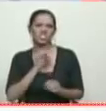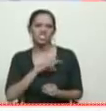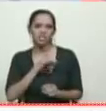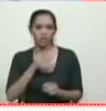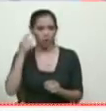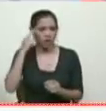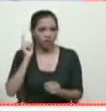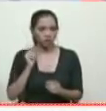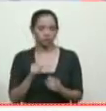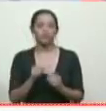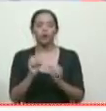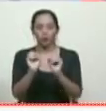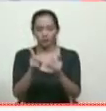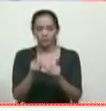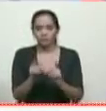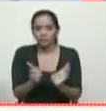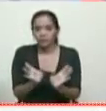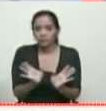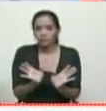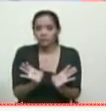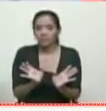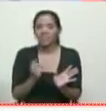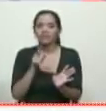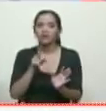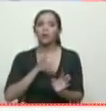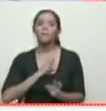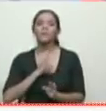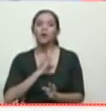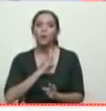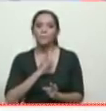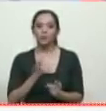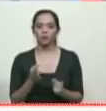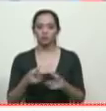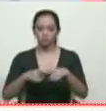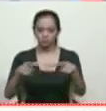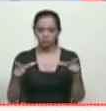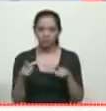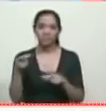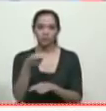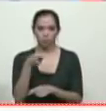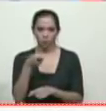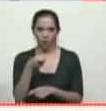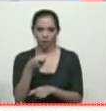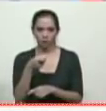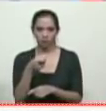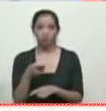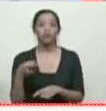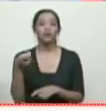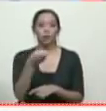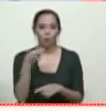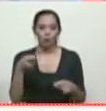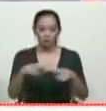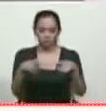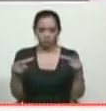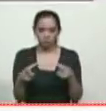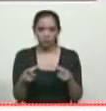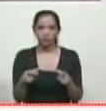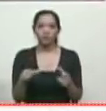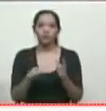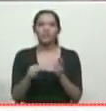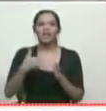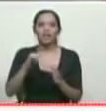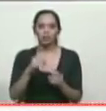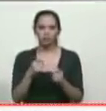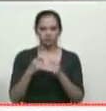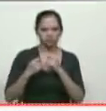decir que eso es parte de la escena que se busca. ¿Eh? Se busca una escena donde haya un forcejeo